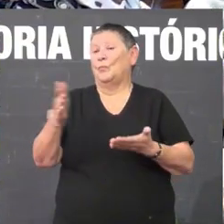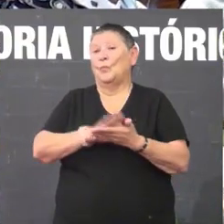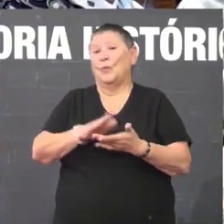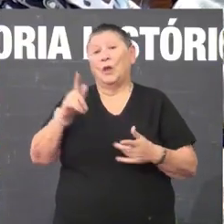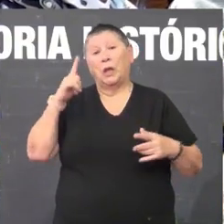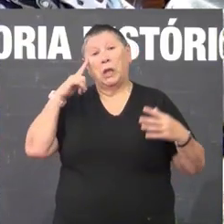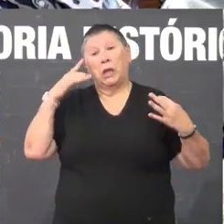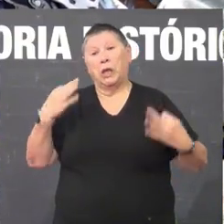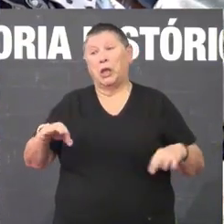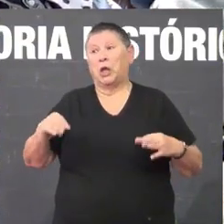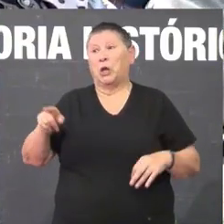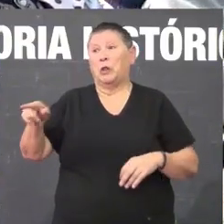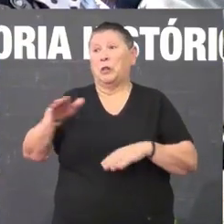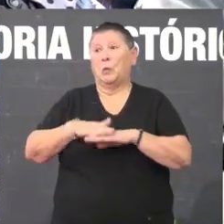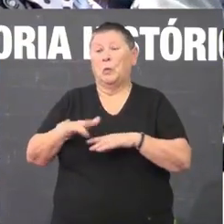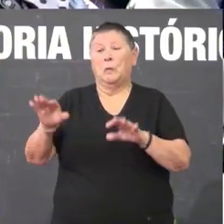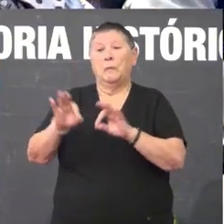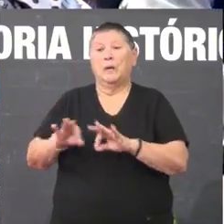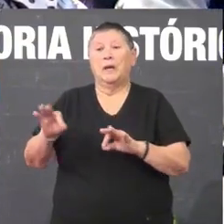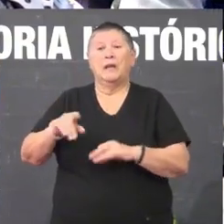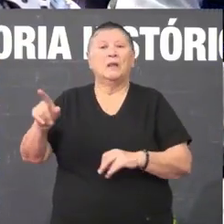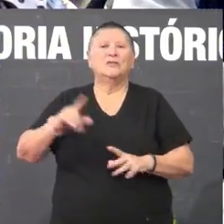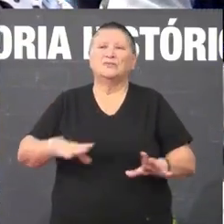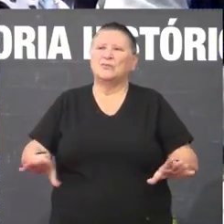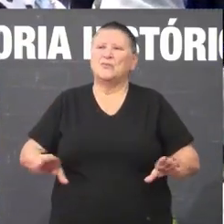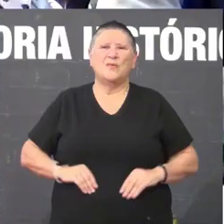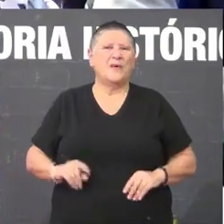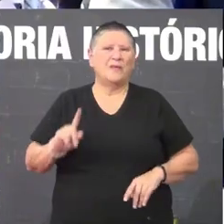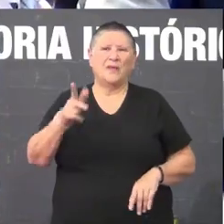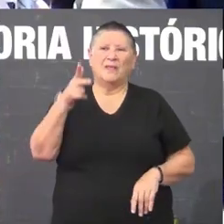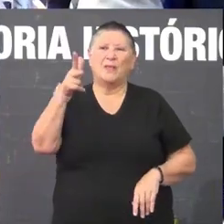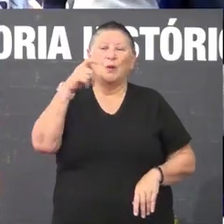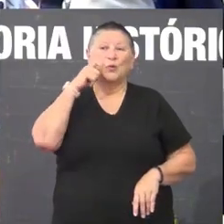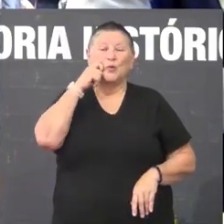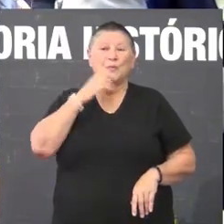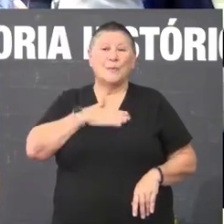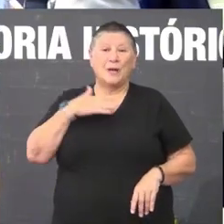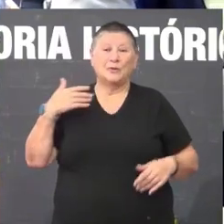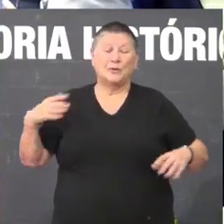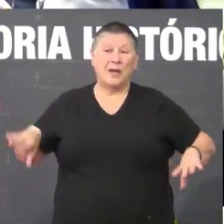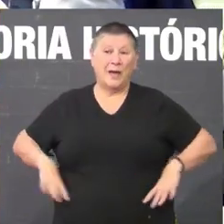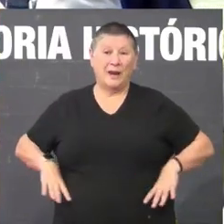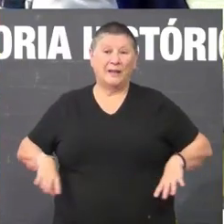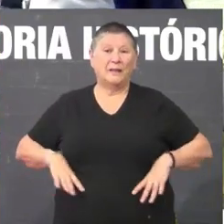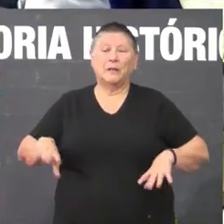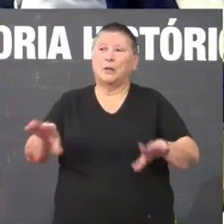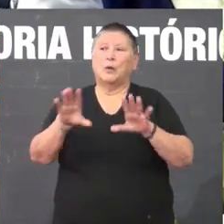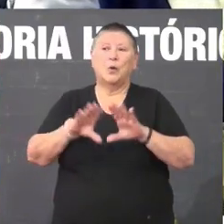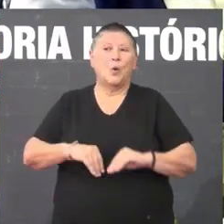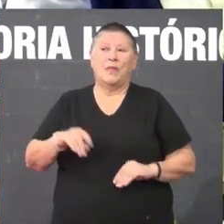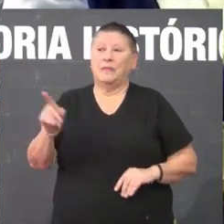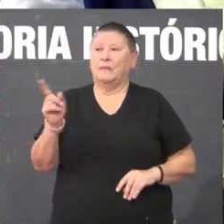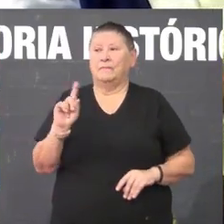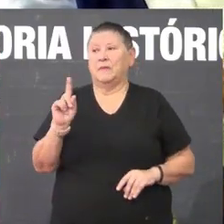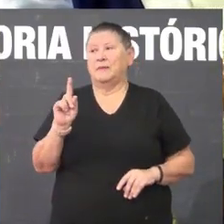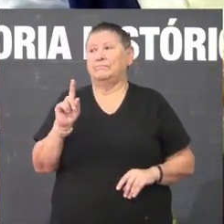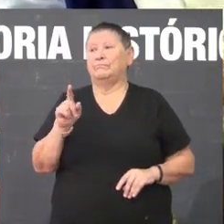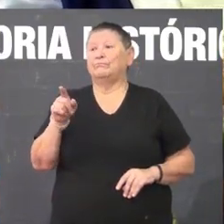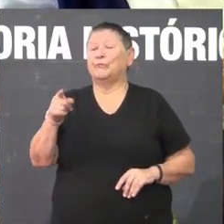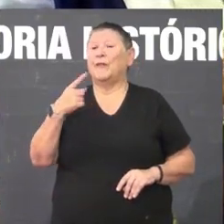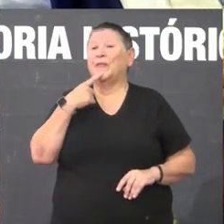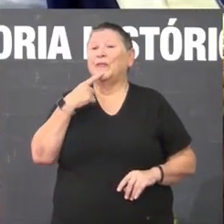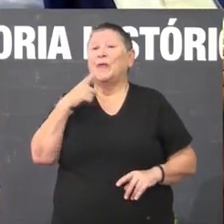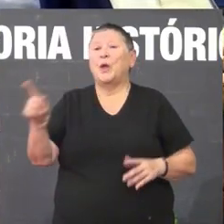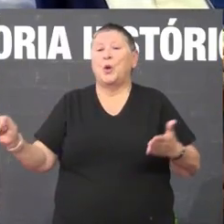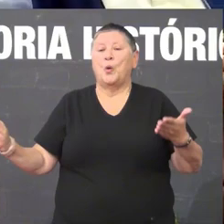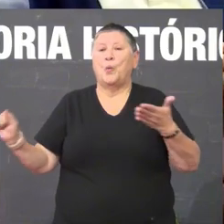aceptable y nunca fue aceptable por las organizaciones de Derechos Humanos en Argentina porque la generalización de ese relato Borra las